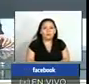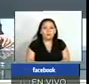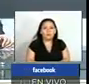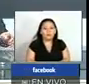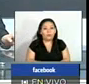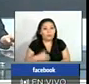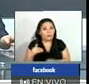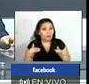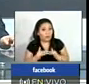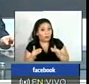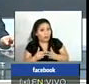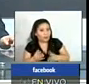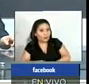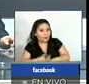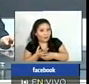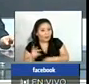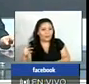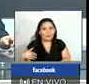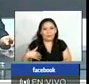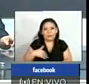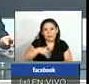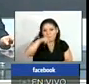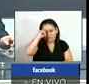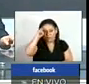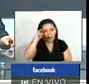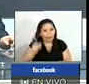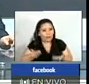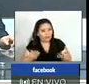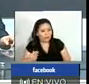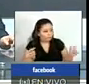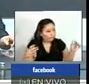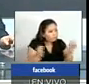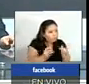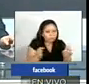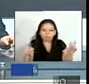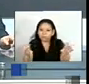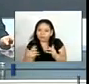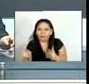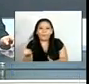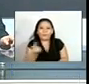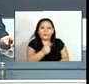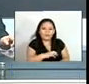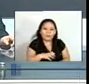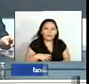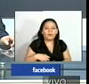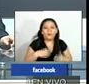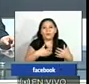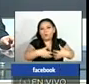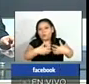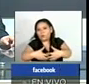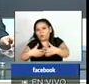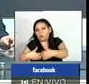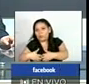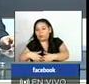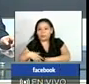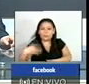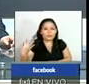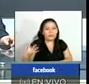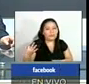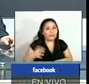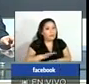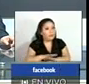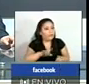También les contamos que el Ministerio de Trabajo va a iniciar una serie de reuniones con empresarios que prescindieron de sus empleados durante la